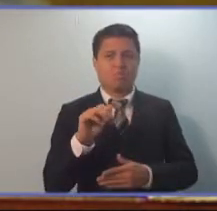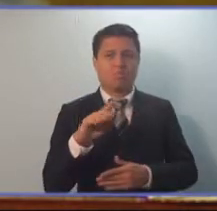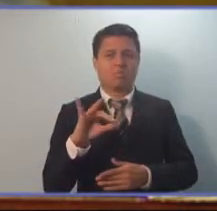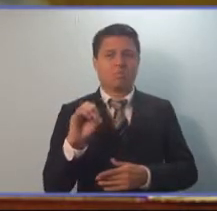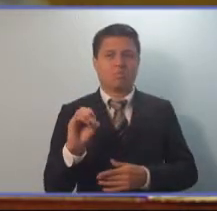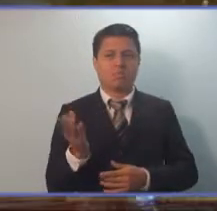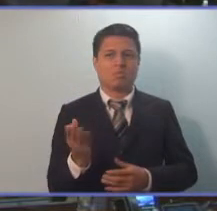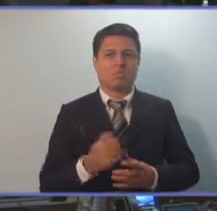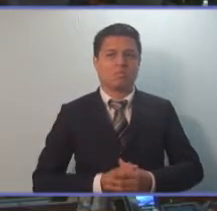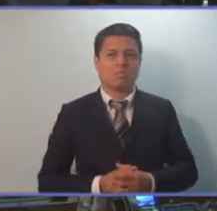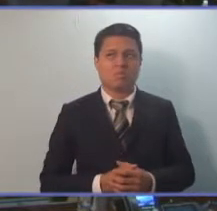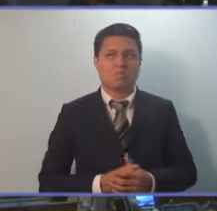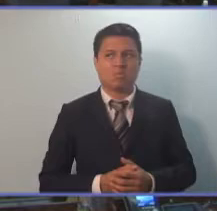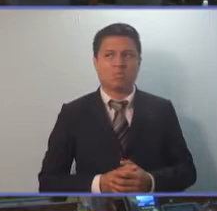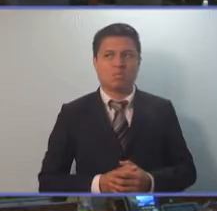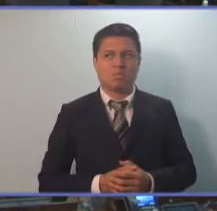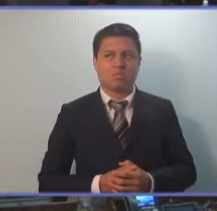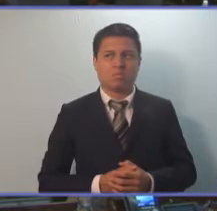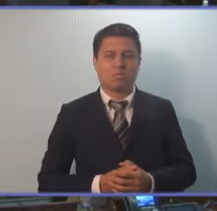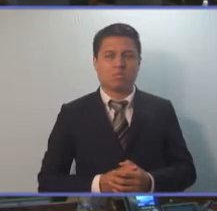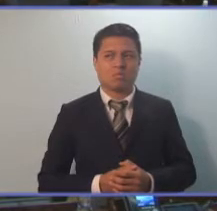Marroquín.